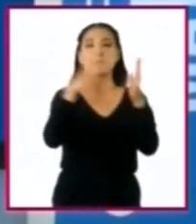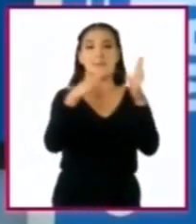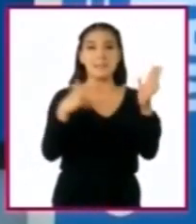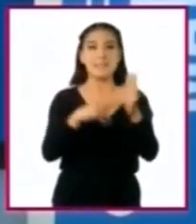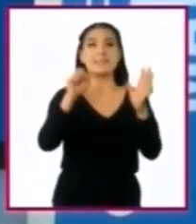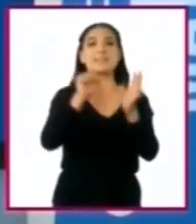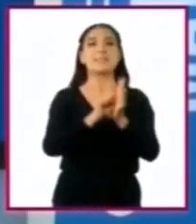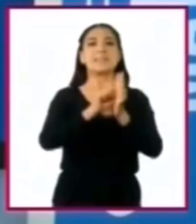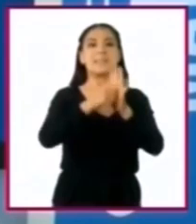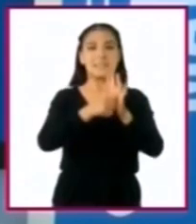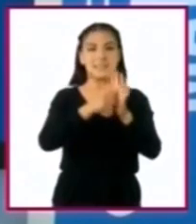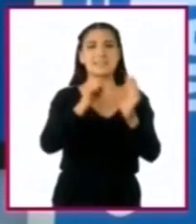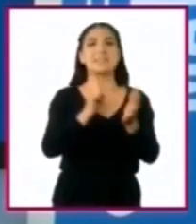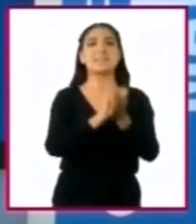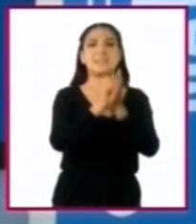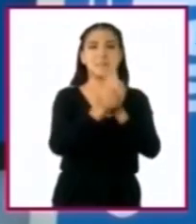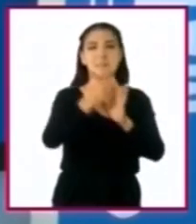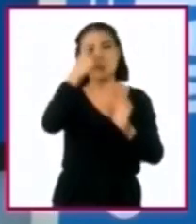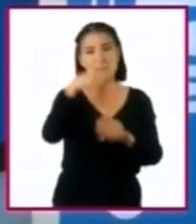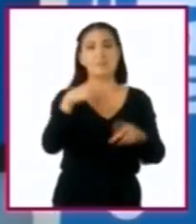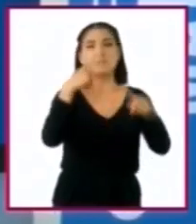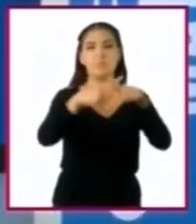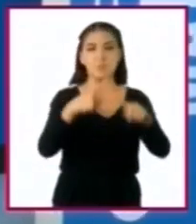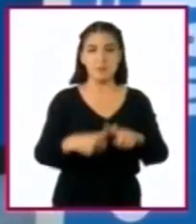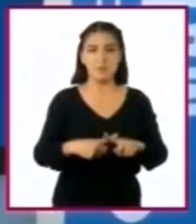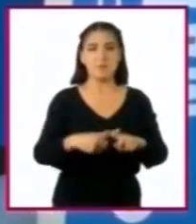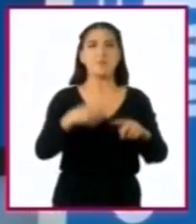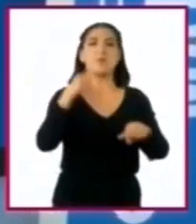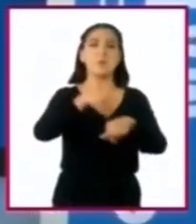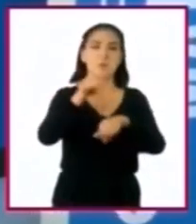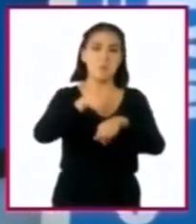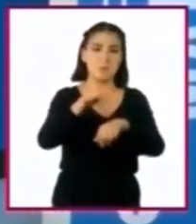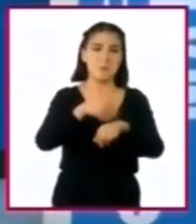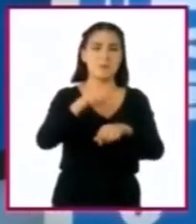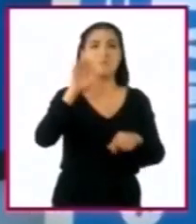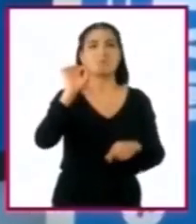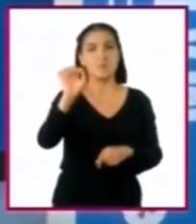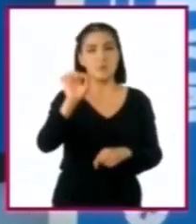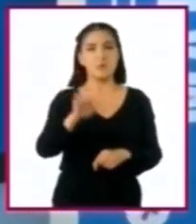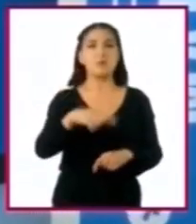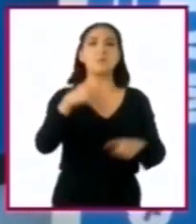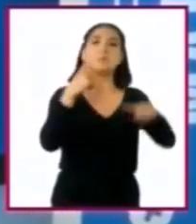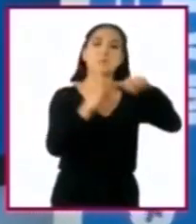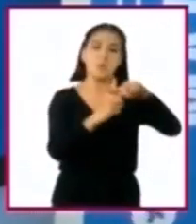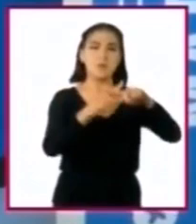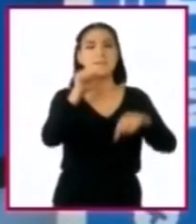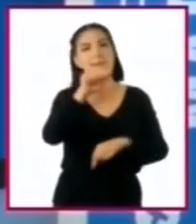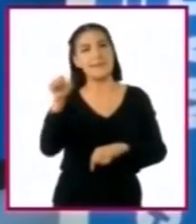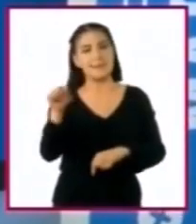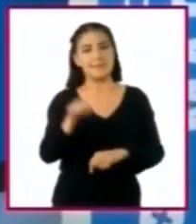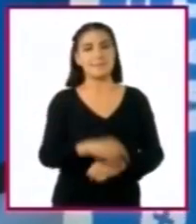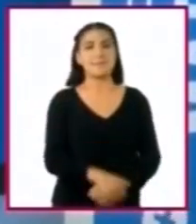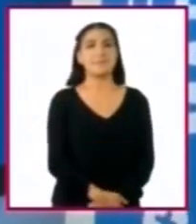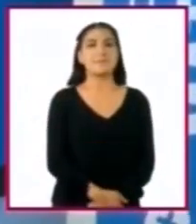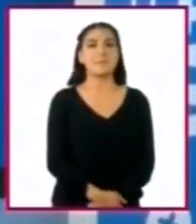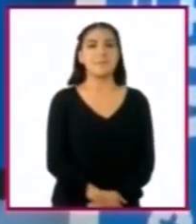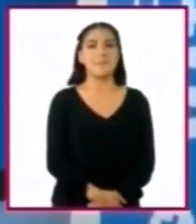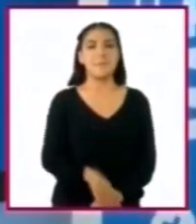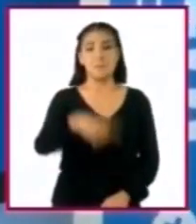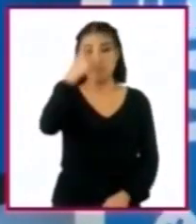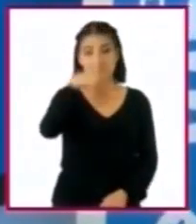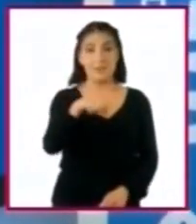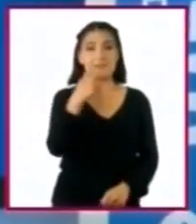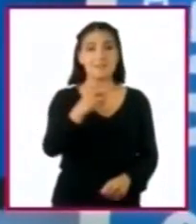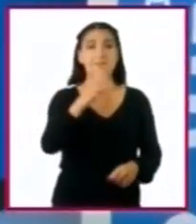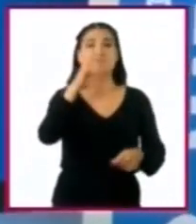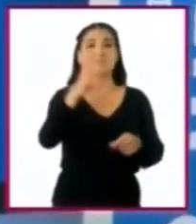signos en la multiplicación y división de números decimales, con signo positivo y negativo, para la resolución